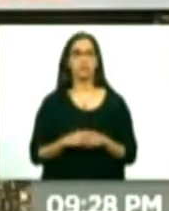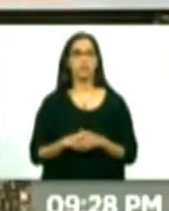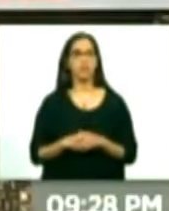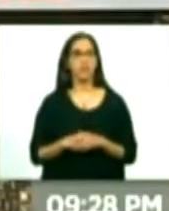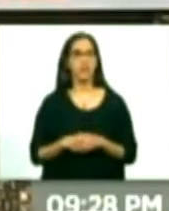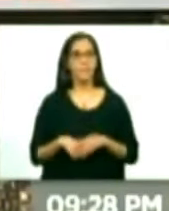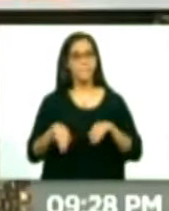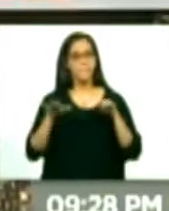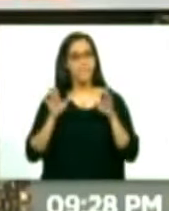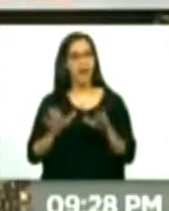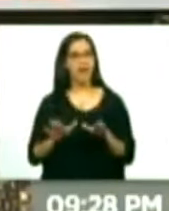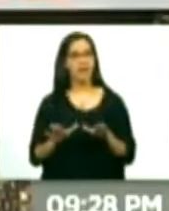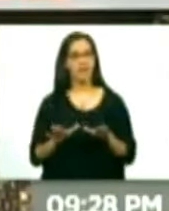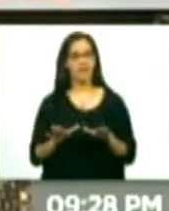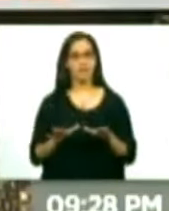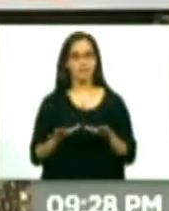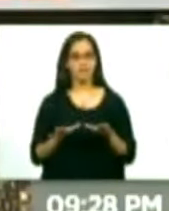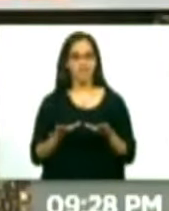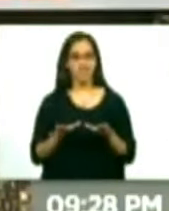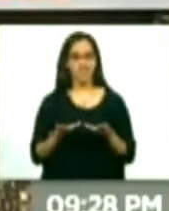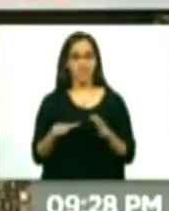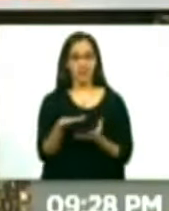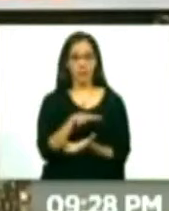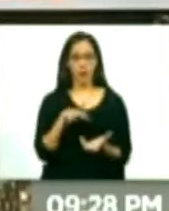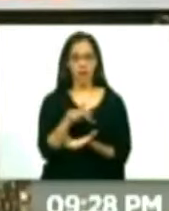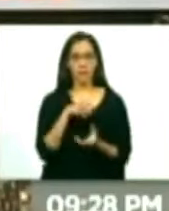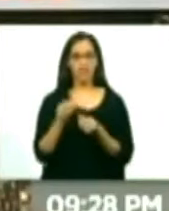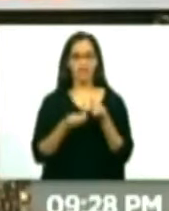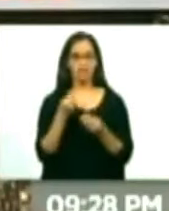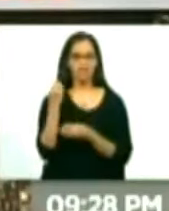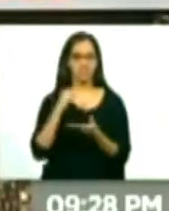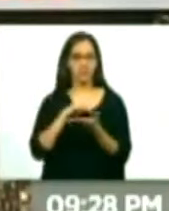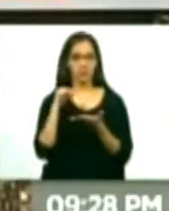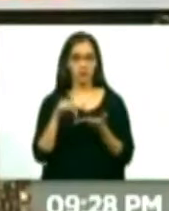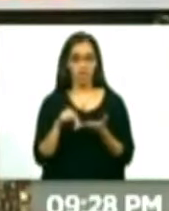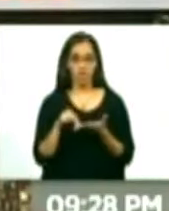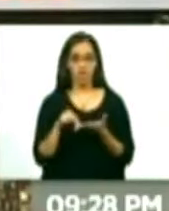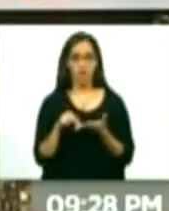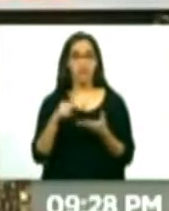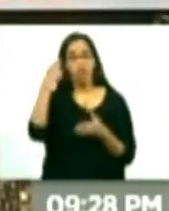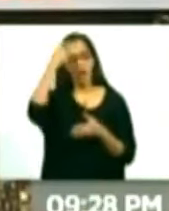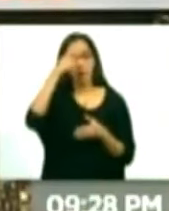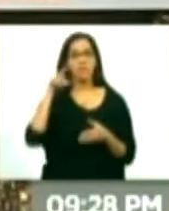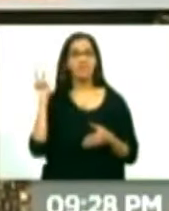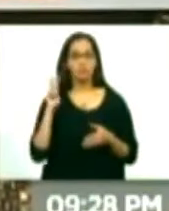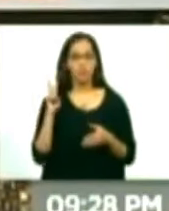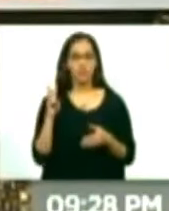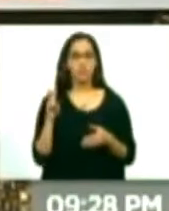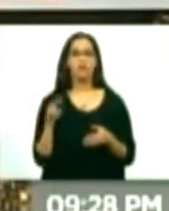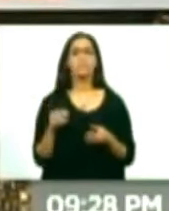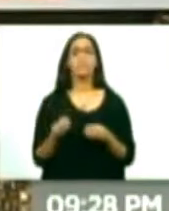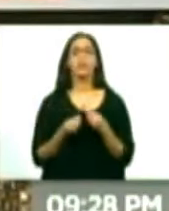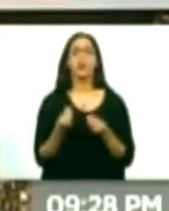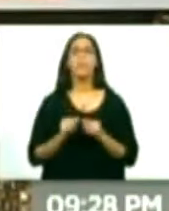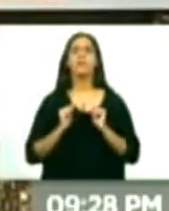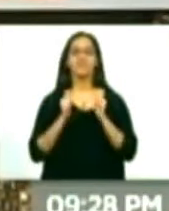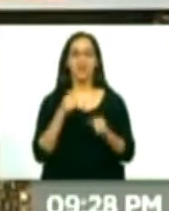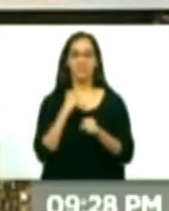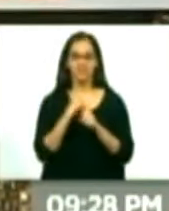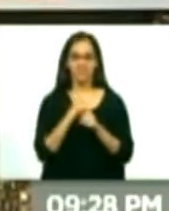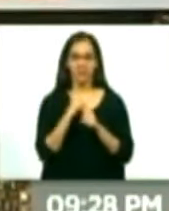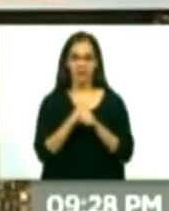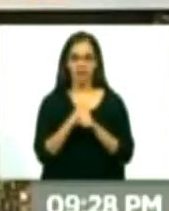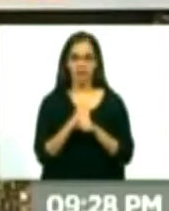parar internamente el daño que le hizo esa Asamblea Nacional al pueblo de Venezuela y de nuestra patria, pero comenzar también a trabajar en